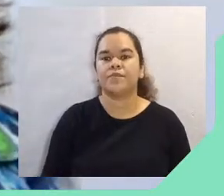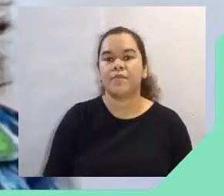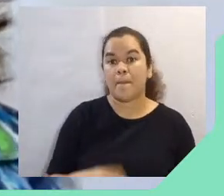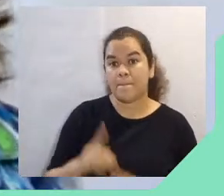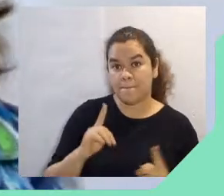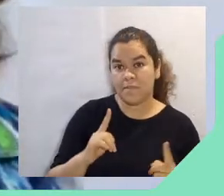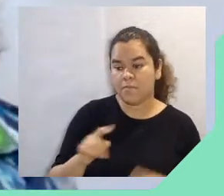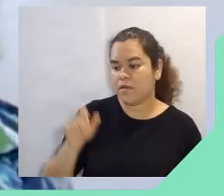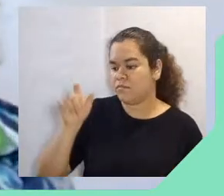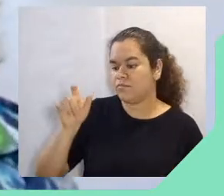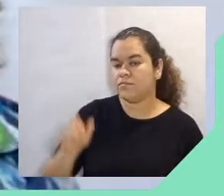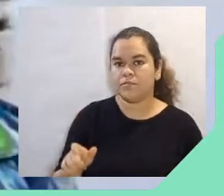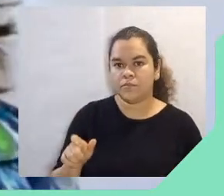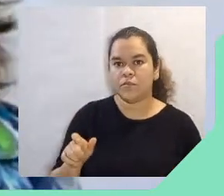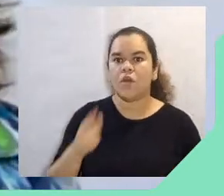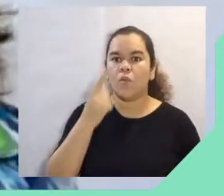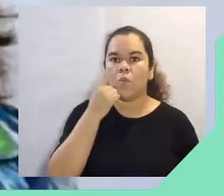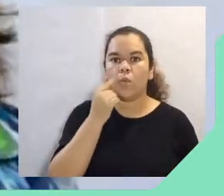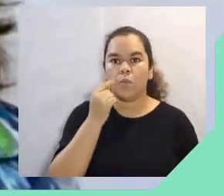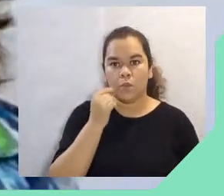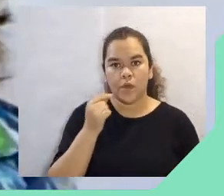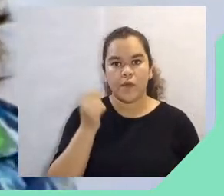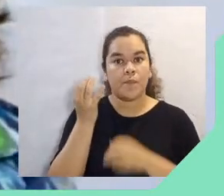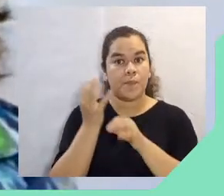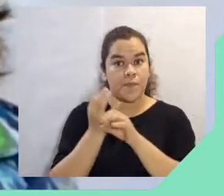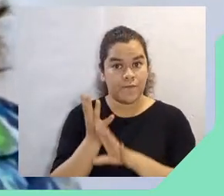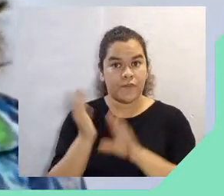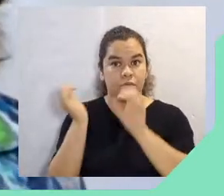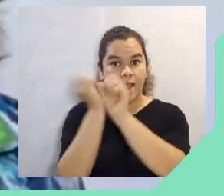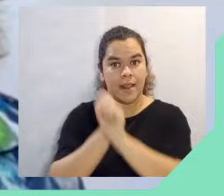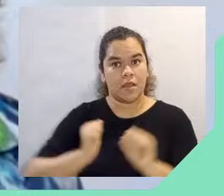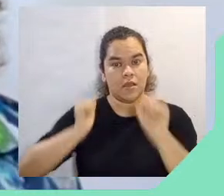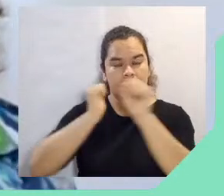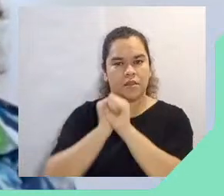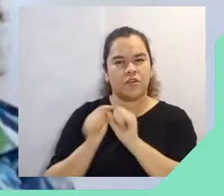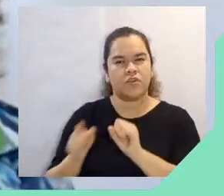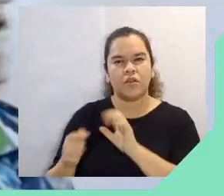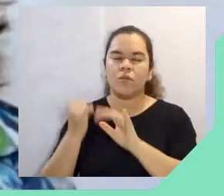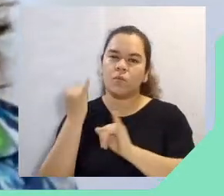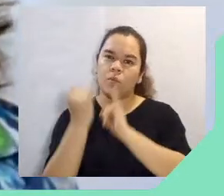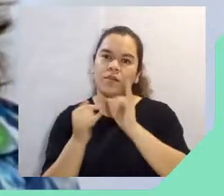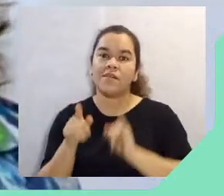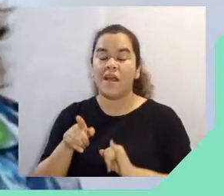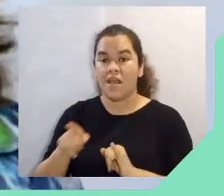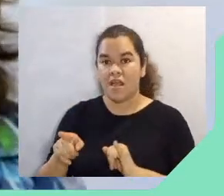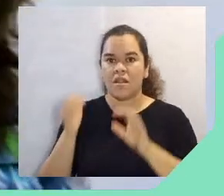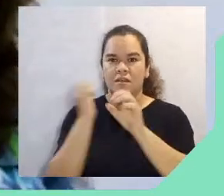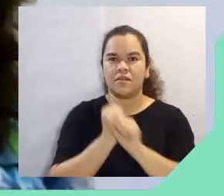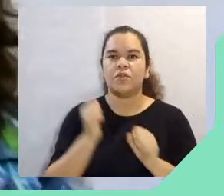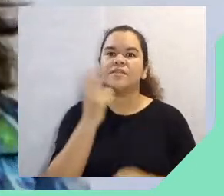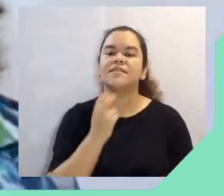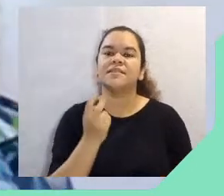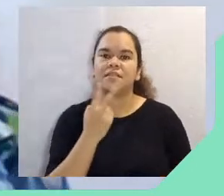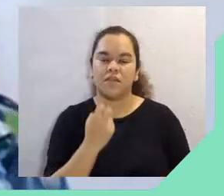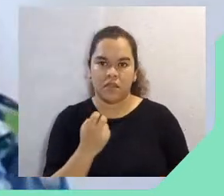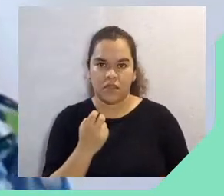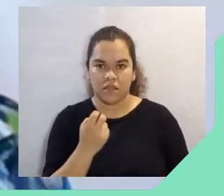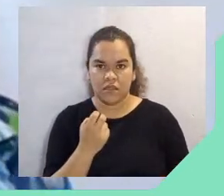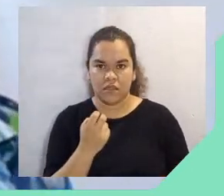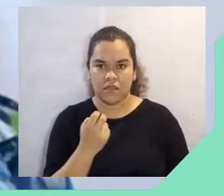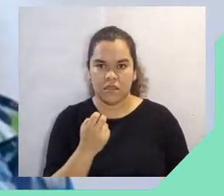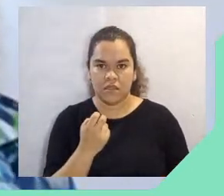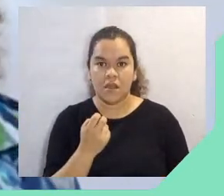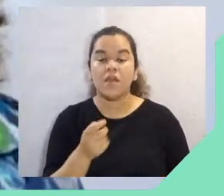el ingeniero Gabriel Edgardo Sáenz. Él es ingeniero electricista, pero además es director de